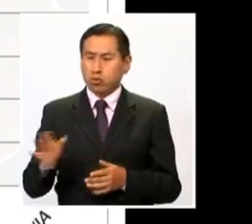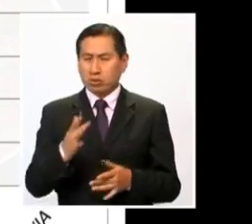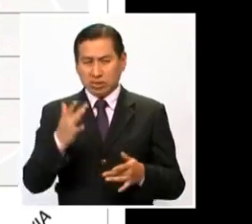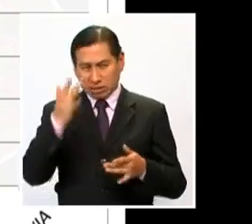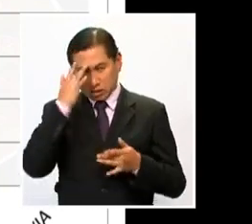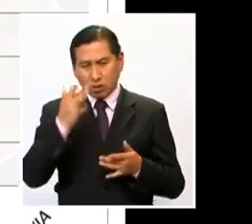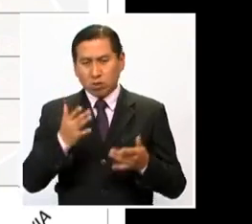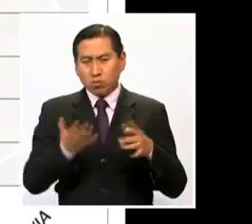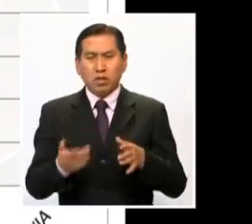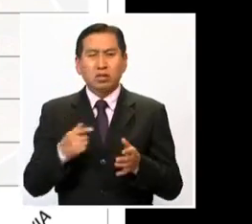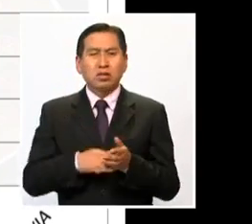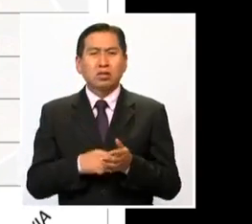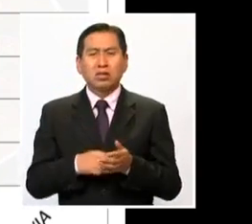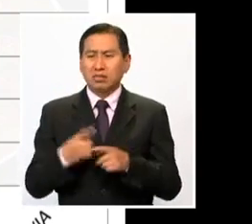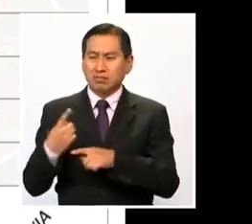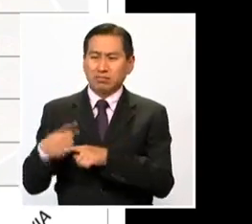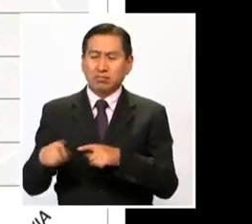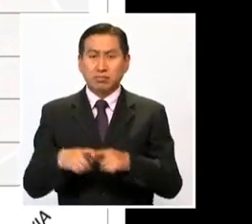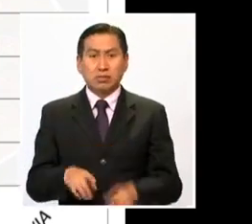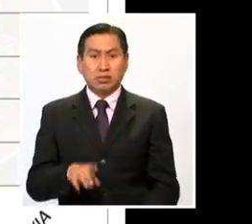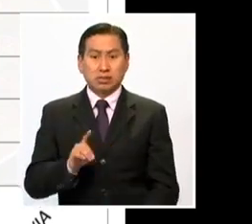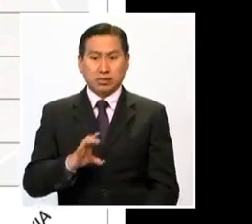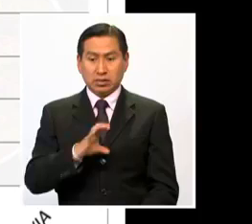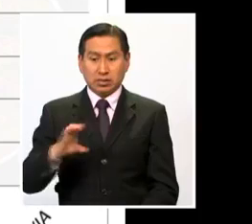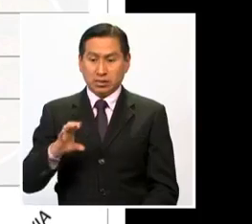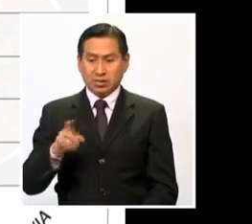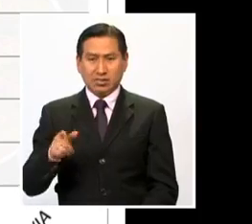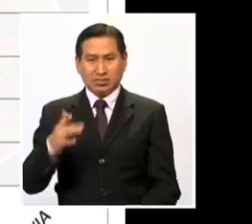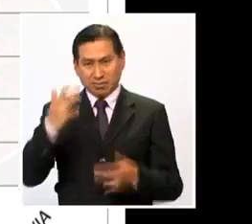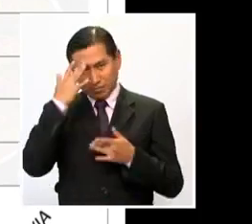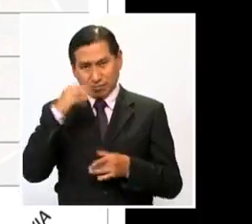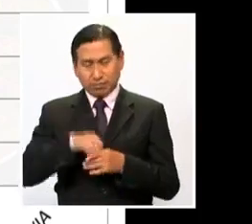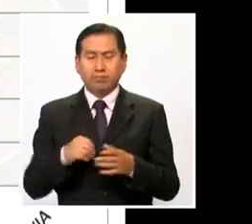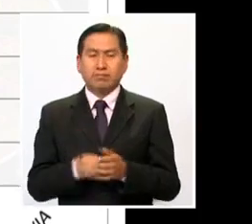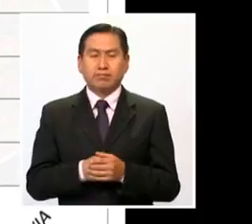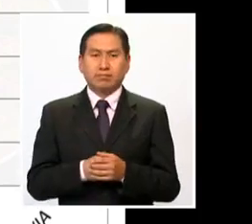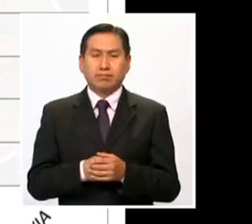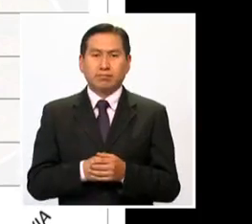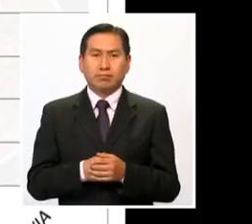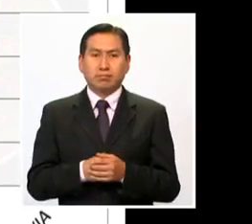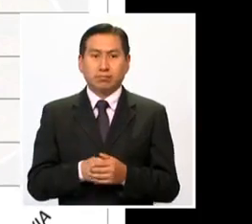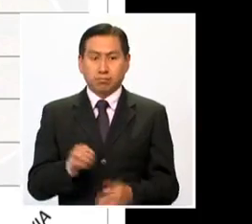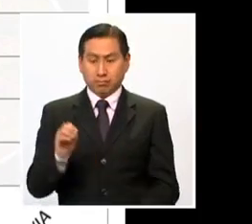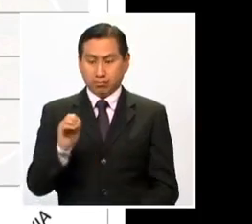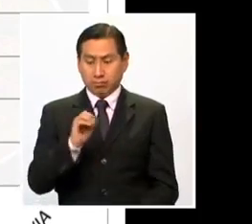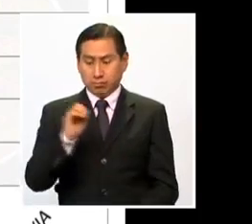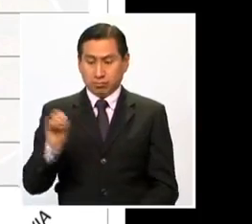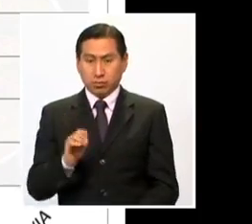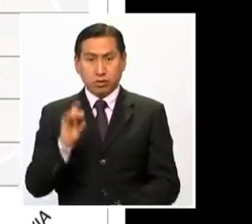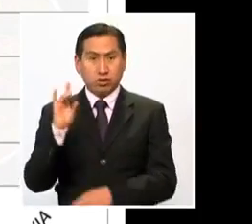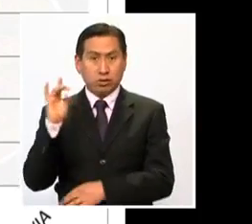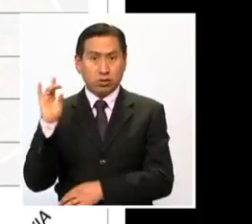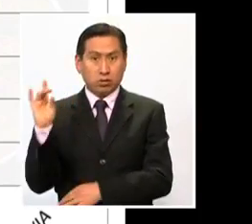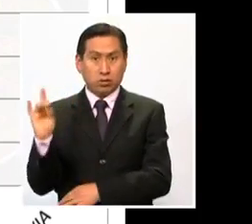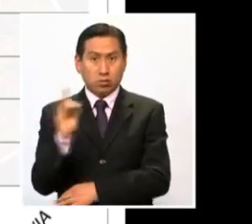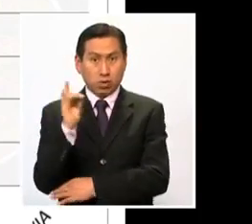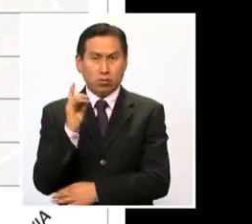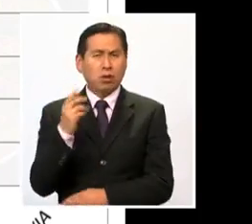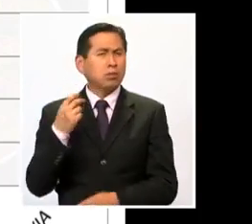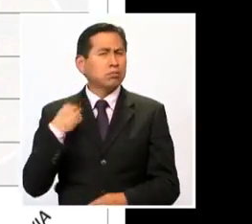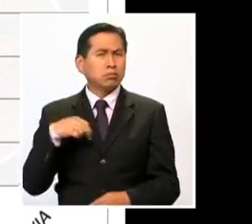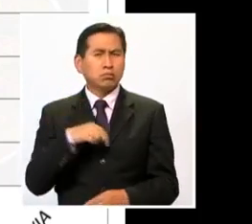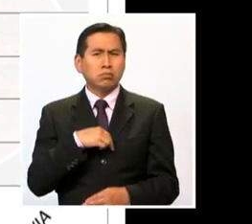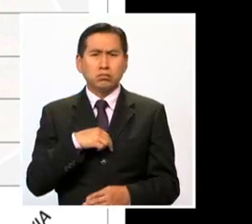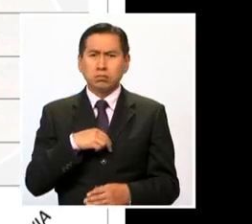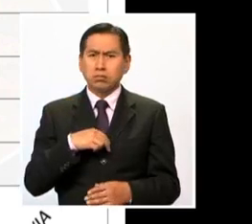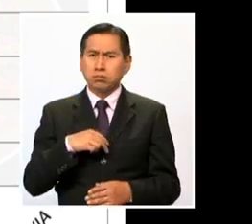que fallecen por cada 100 personas enfermas en el promedio nacional nosotros estamos en relación los